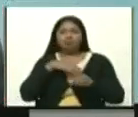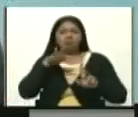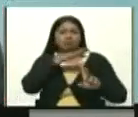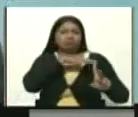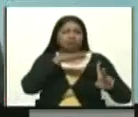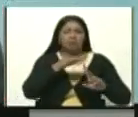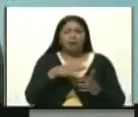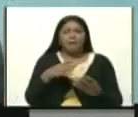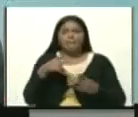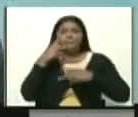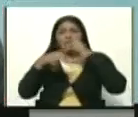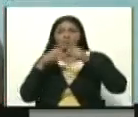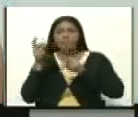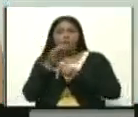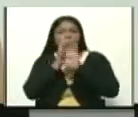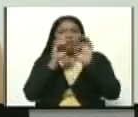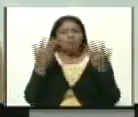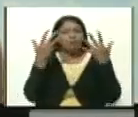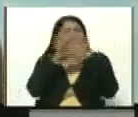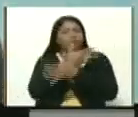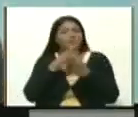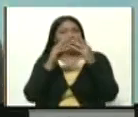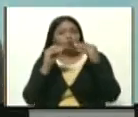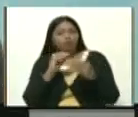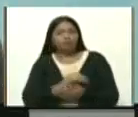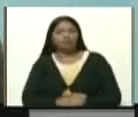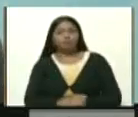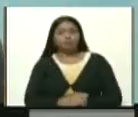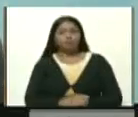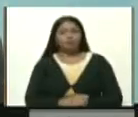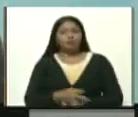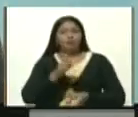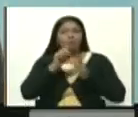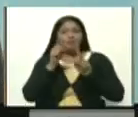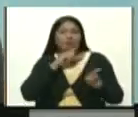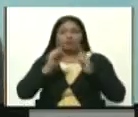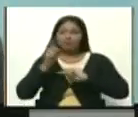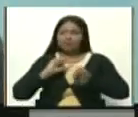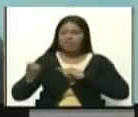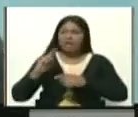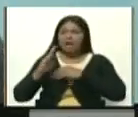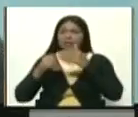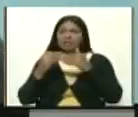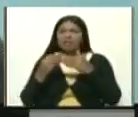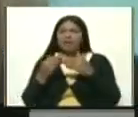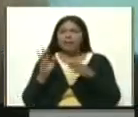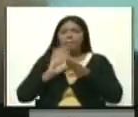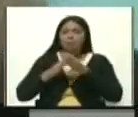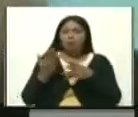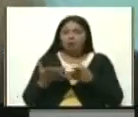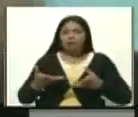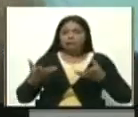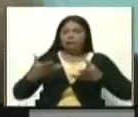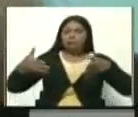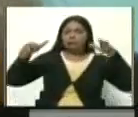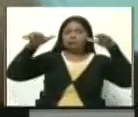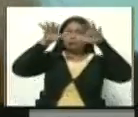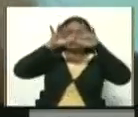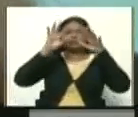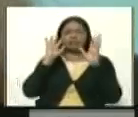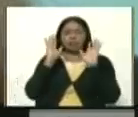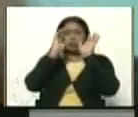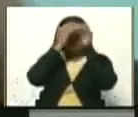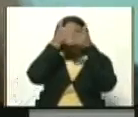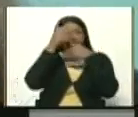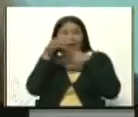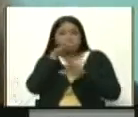en varios países para tratar de confundir. A veces parece que lo acusaran hasta del calentamiento global. Han tratado de cegar, de